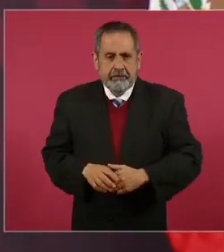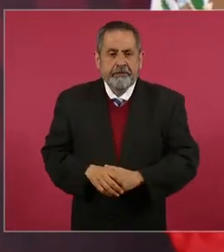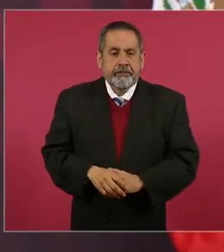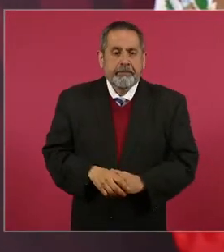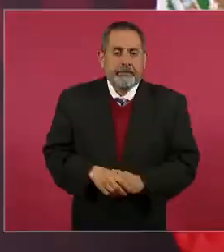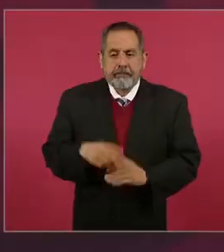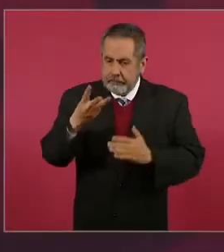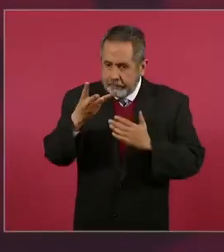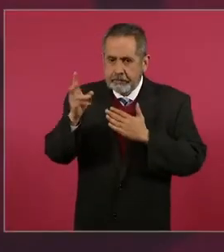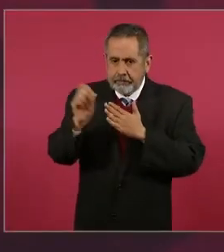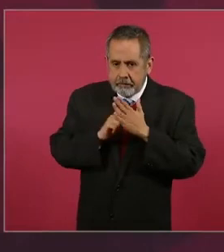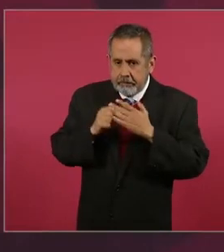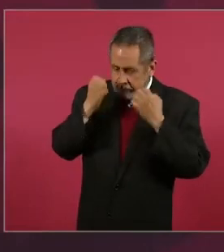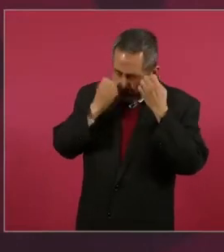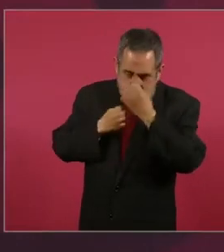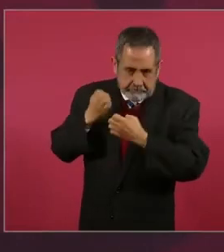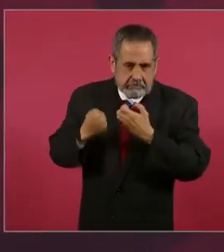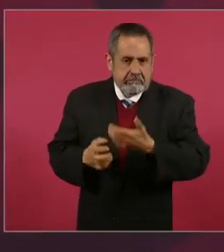Tres meses.